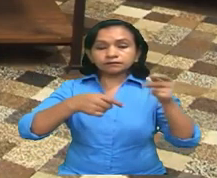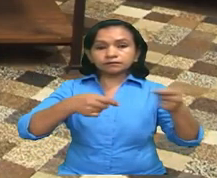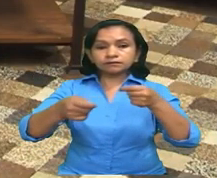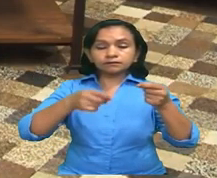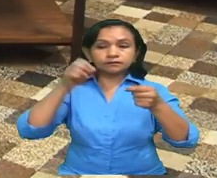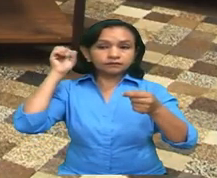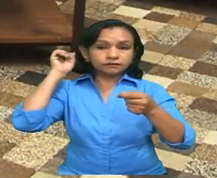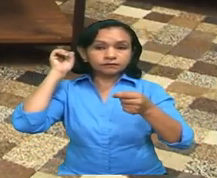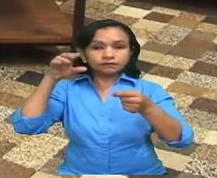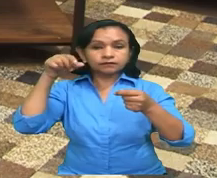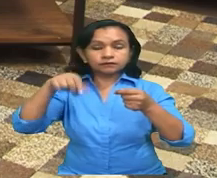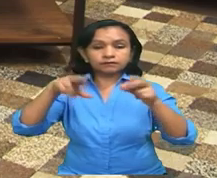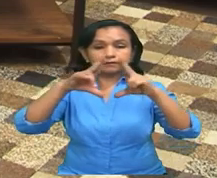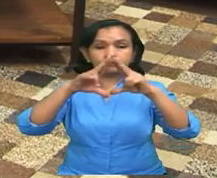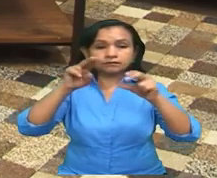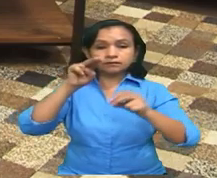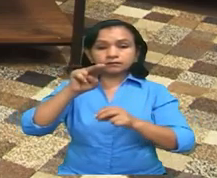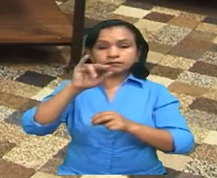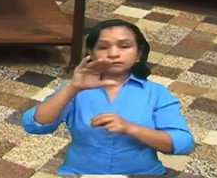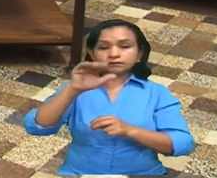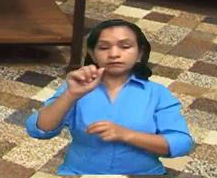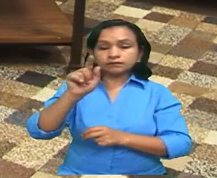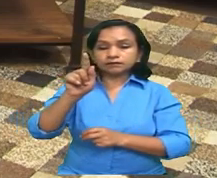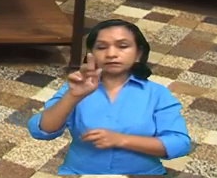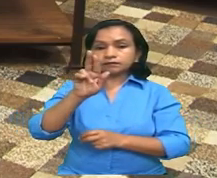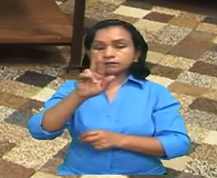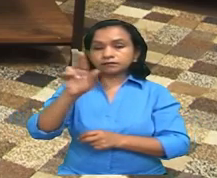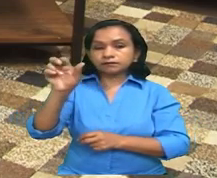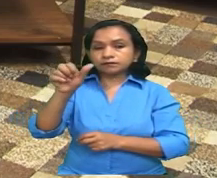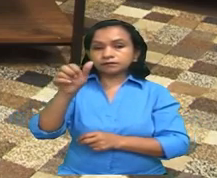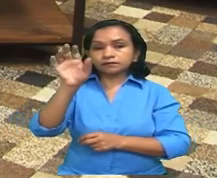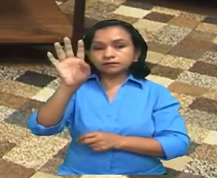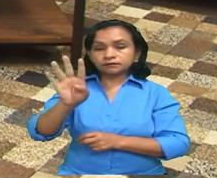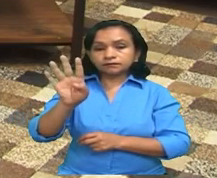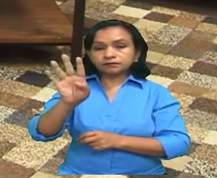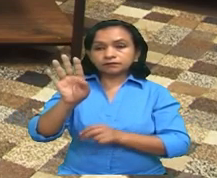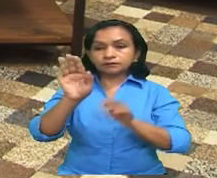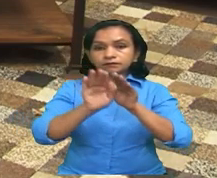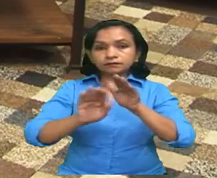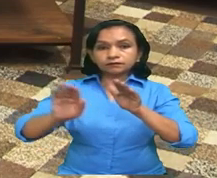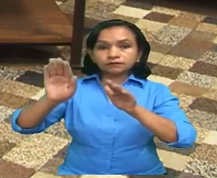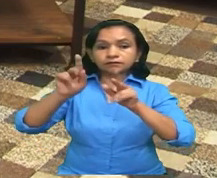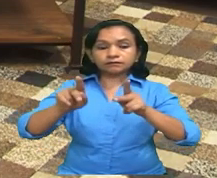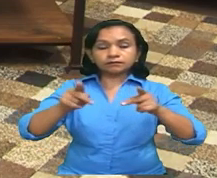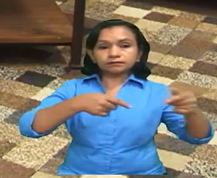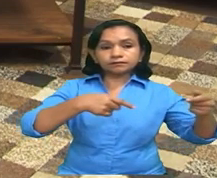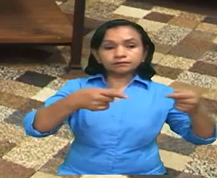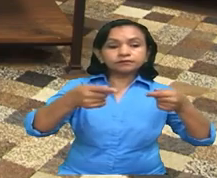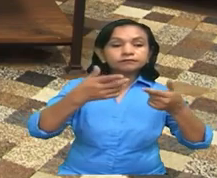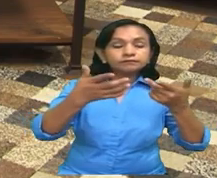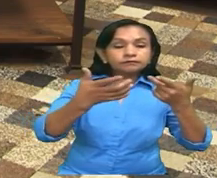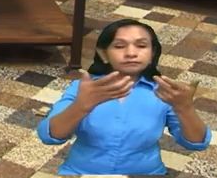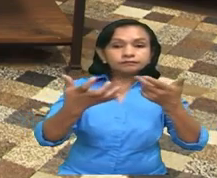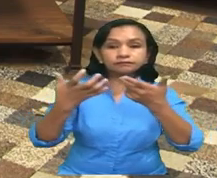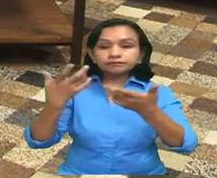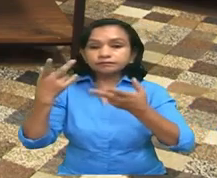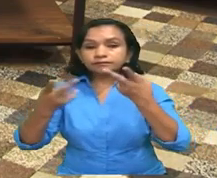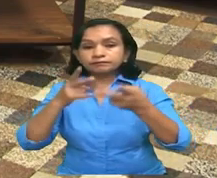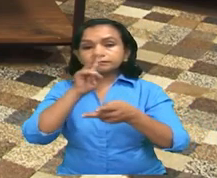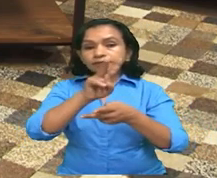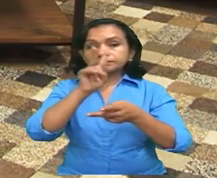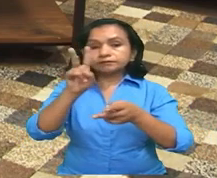con Mara Stotti. Ella es directora de Desarrollo Turístico del Instituto Nicaragüense de Turismo, sobre la